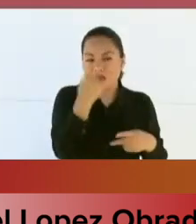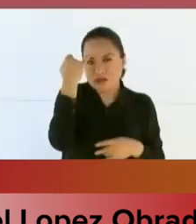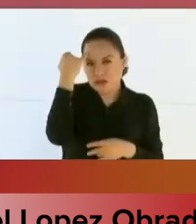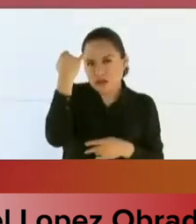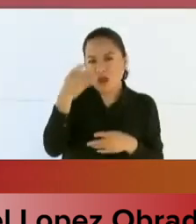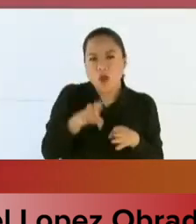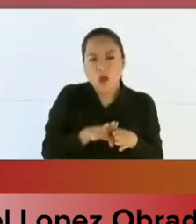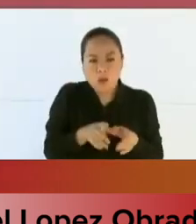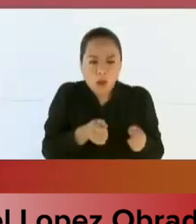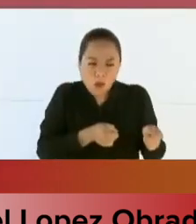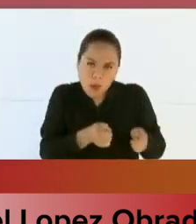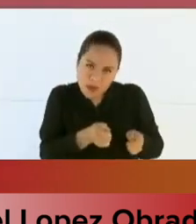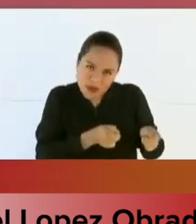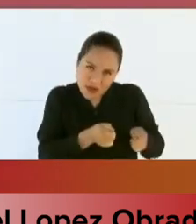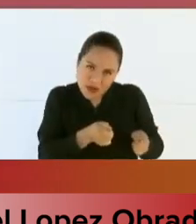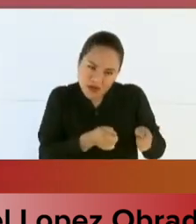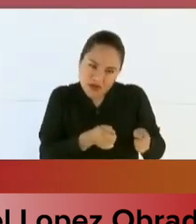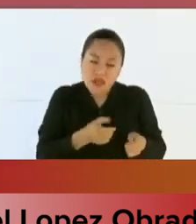Luego,